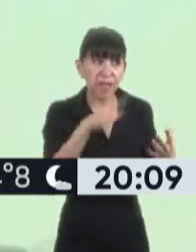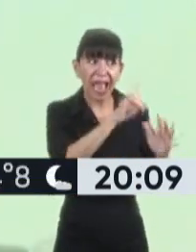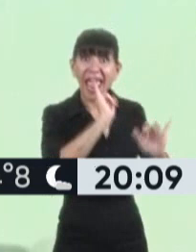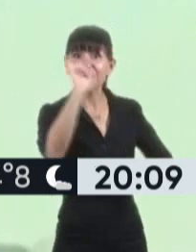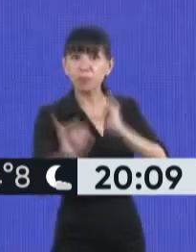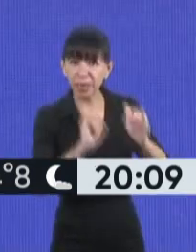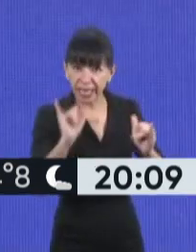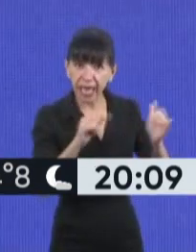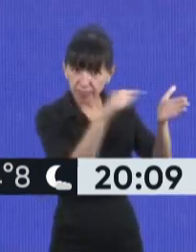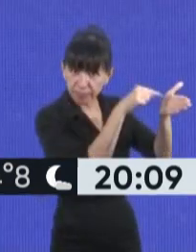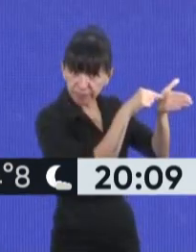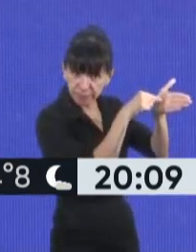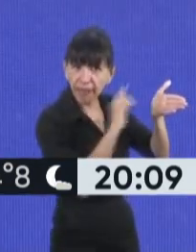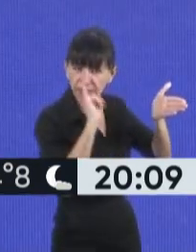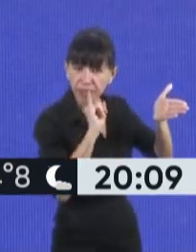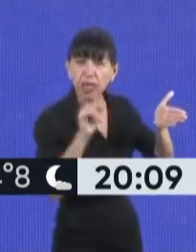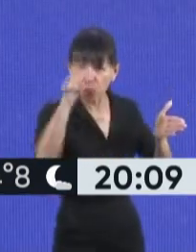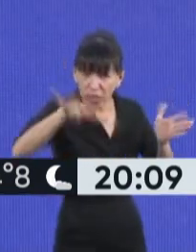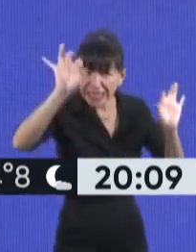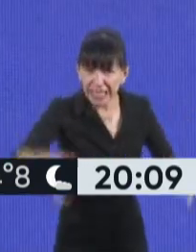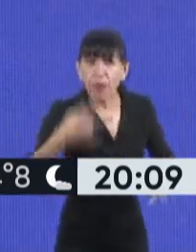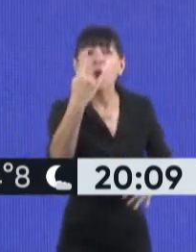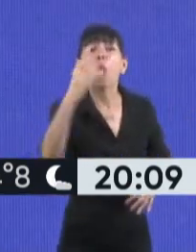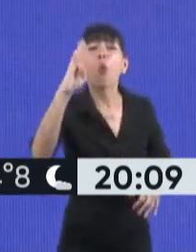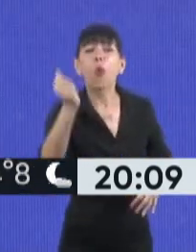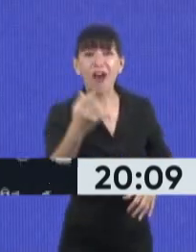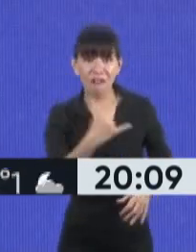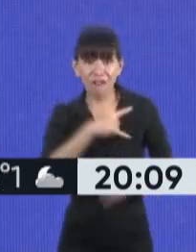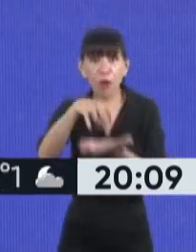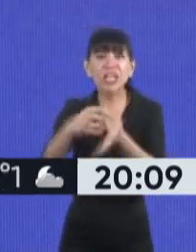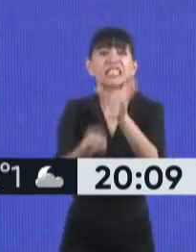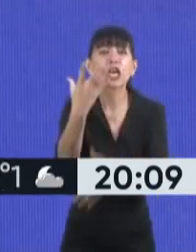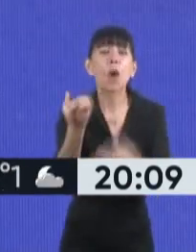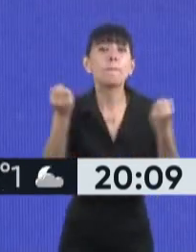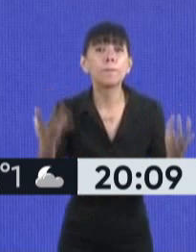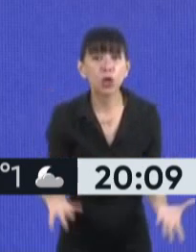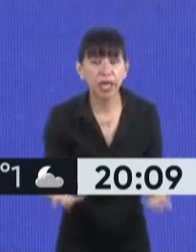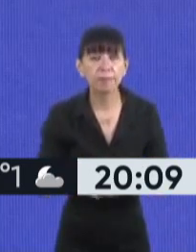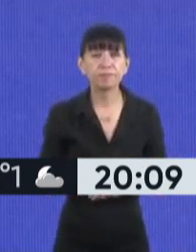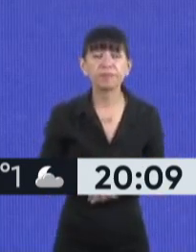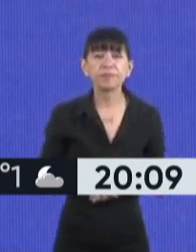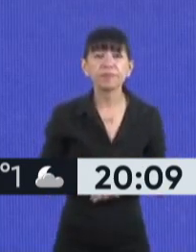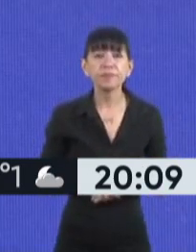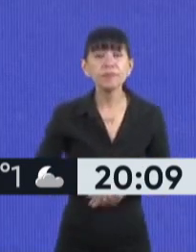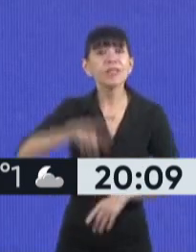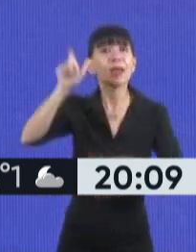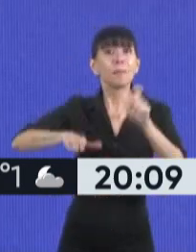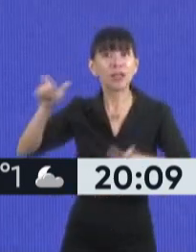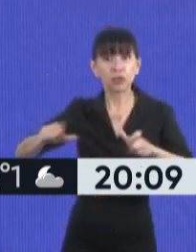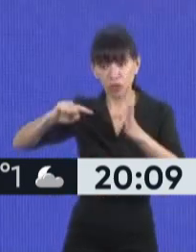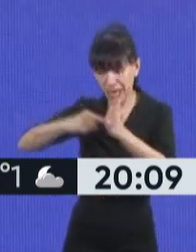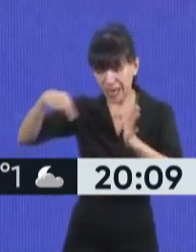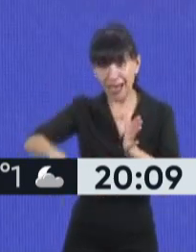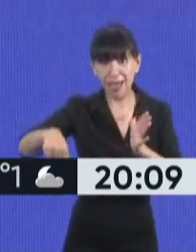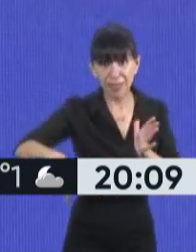¿Saben por qué se creó la Universidad de Buenos Aires? Porque las familias criollas no podían seguir